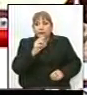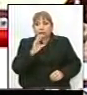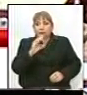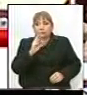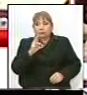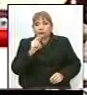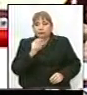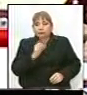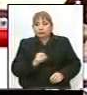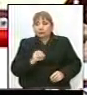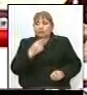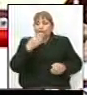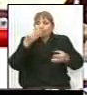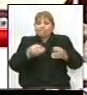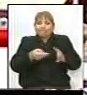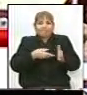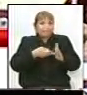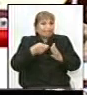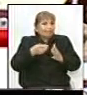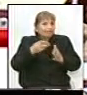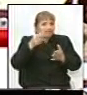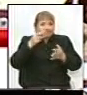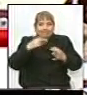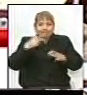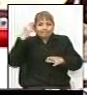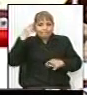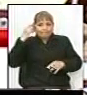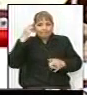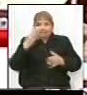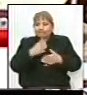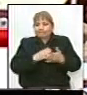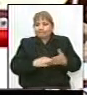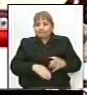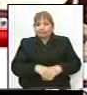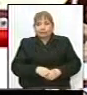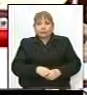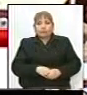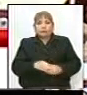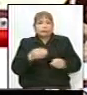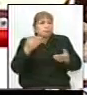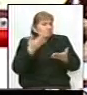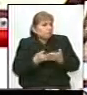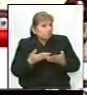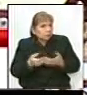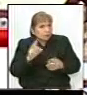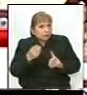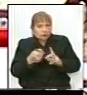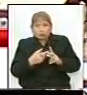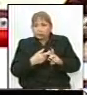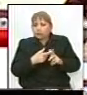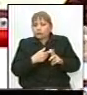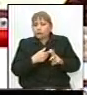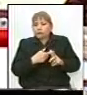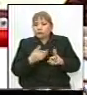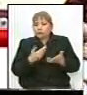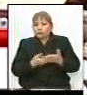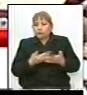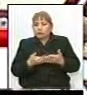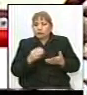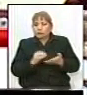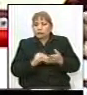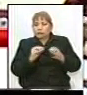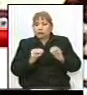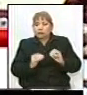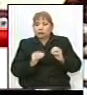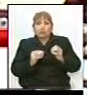que declara la ilegalidad de un partido político, tendrá los siguientes efectos. Primero, la cancelación de su inscripción